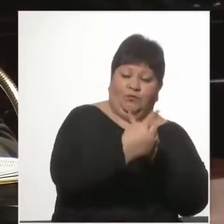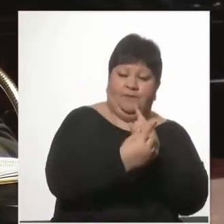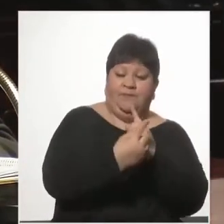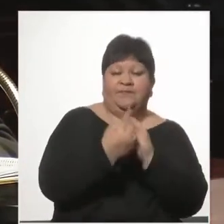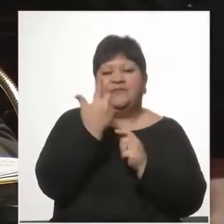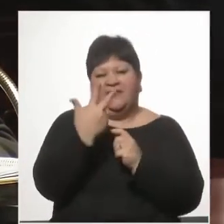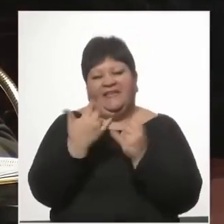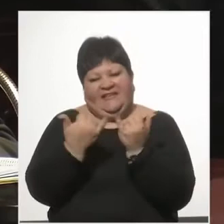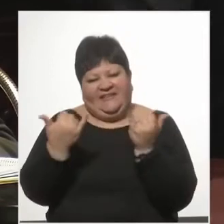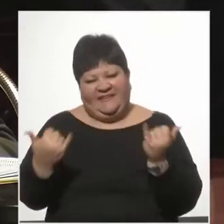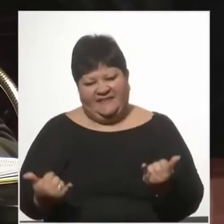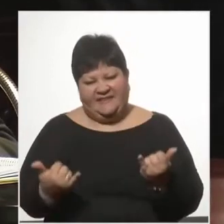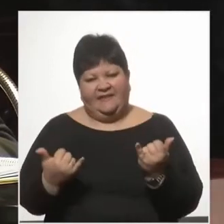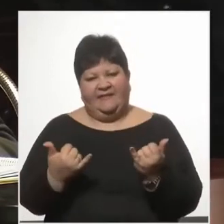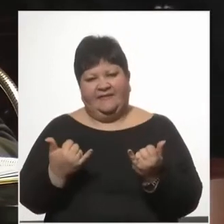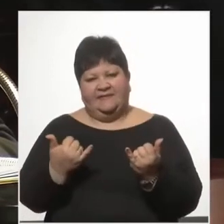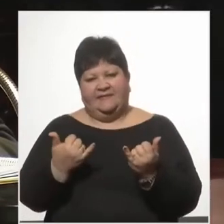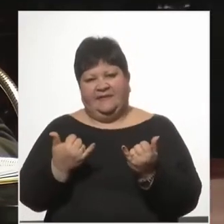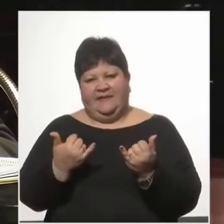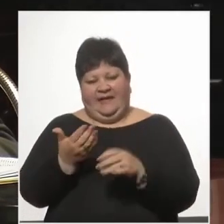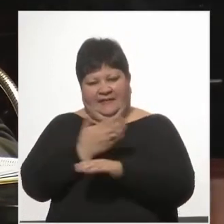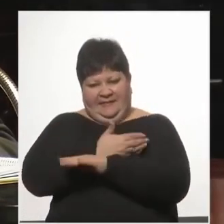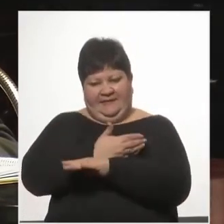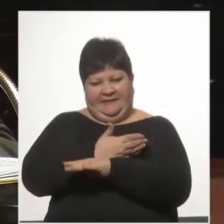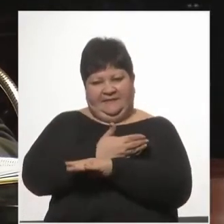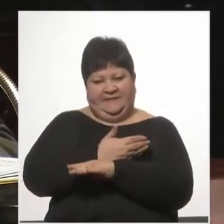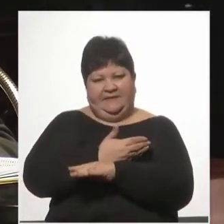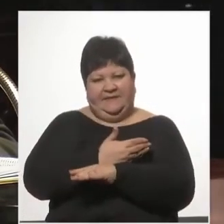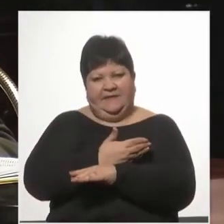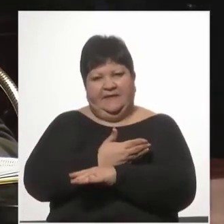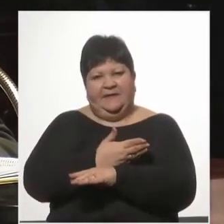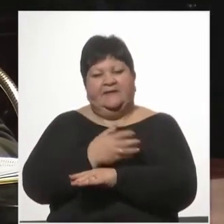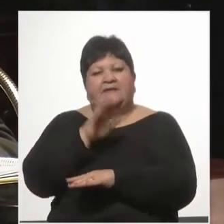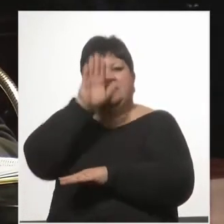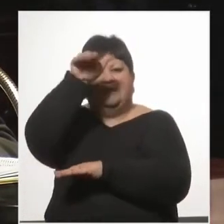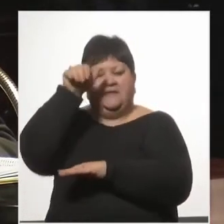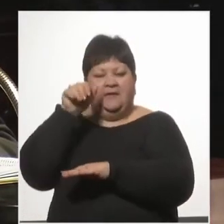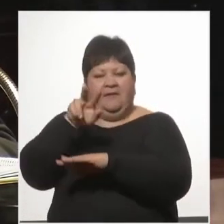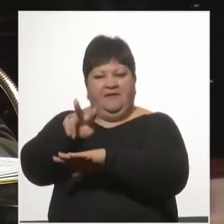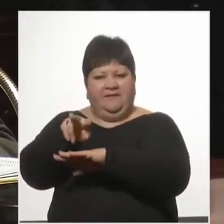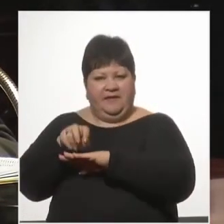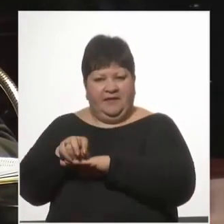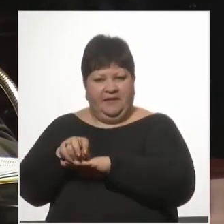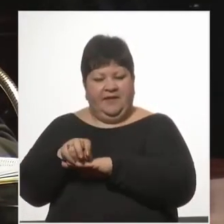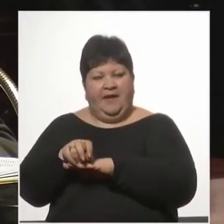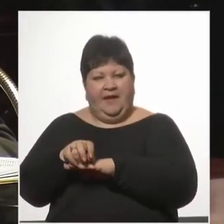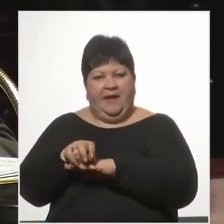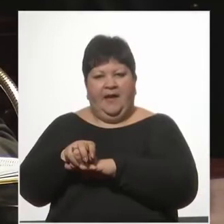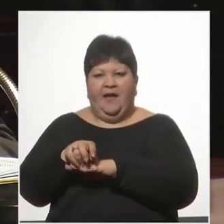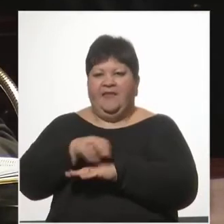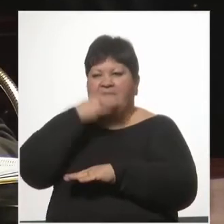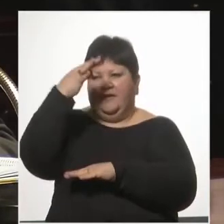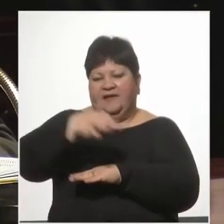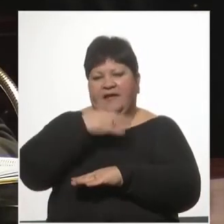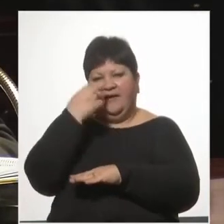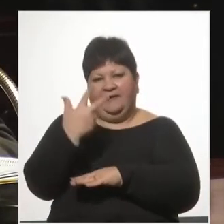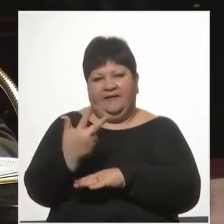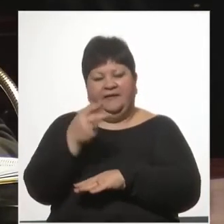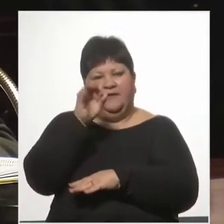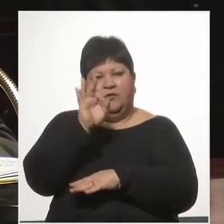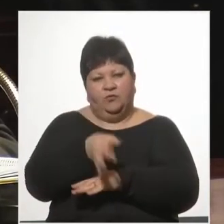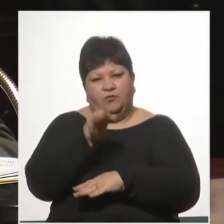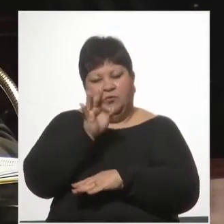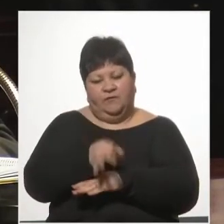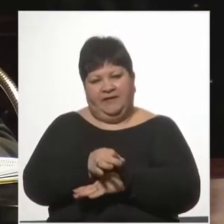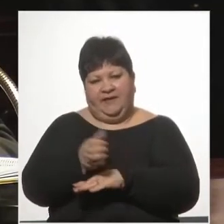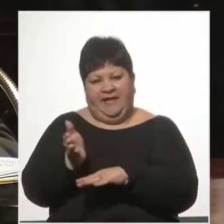de las elecciones internas, la Fiscalía cita a declarar al general Manini Ríos. El 3 de octubre, a